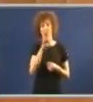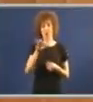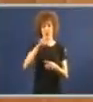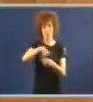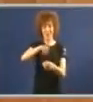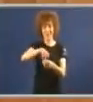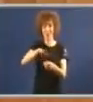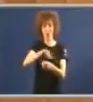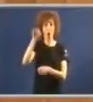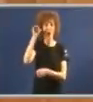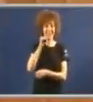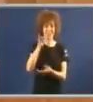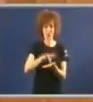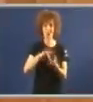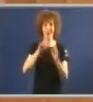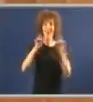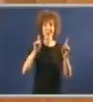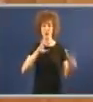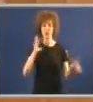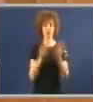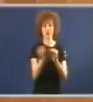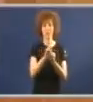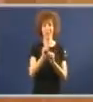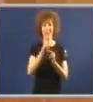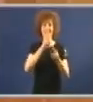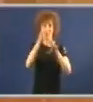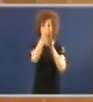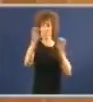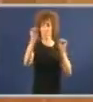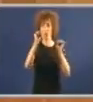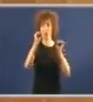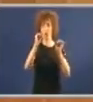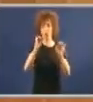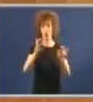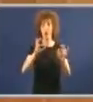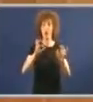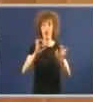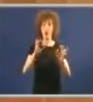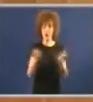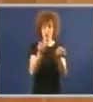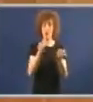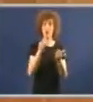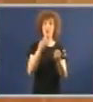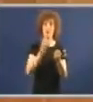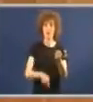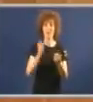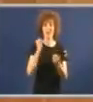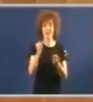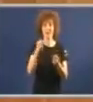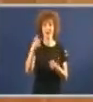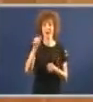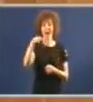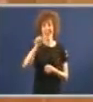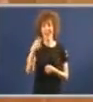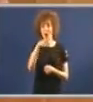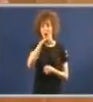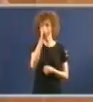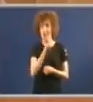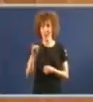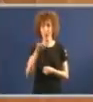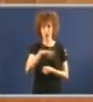se activou o protocolo de protección. Ou, en 2016, o asasinato de Ana Gómez, veciña de Herbón, en Becerrea,